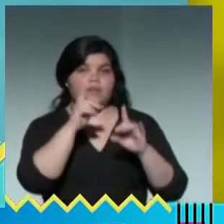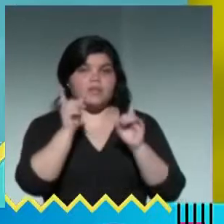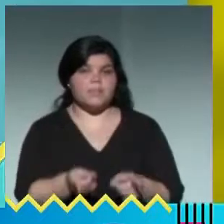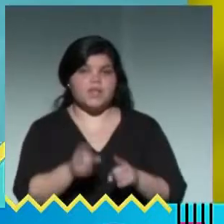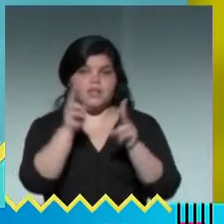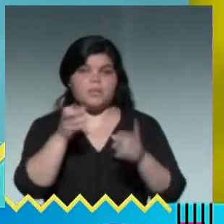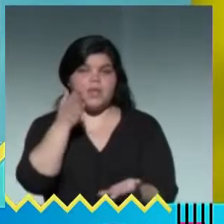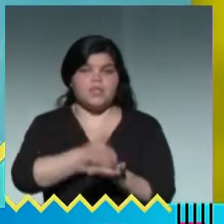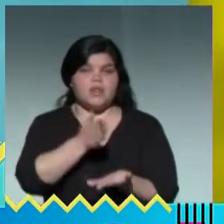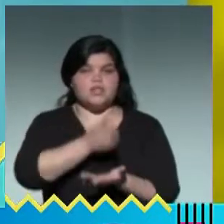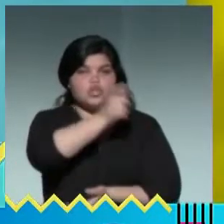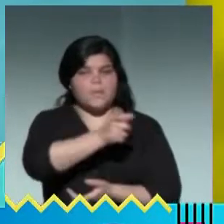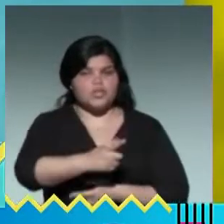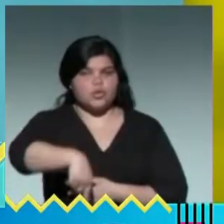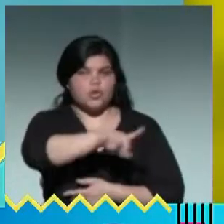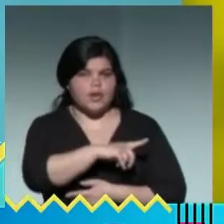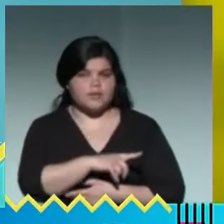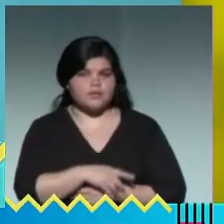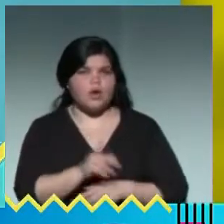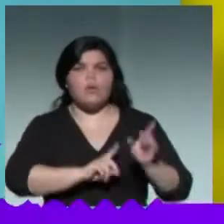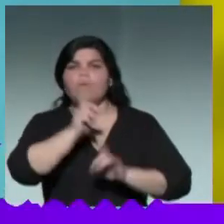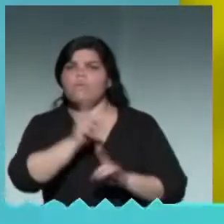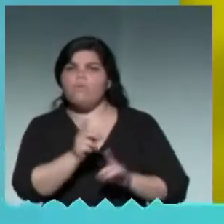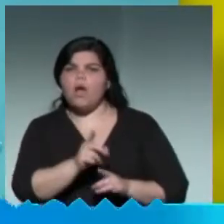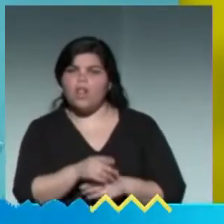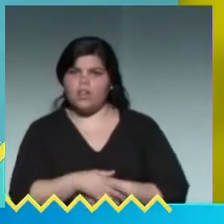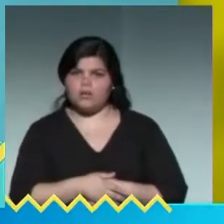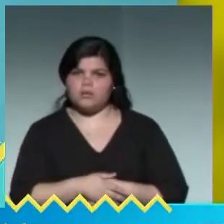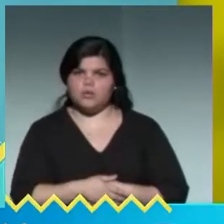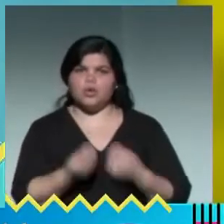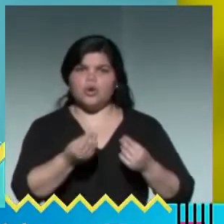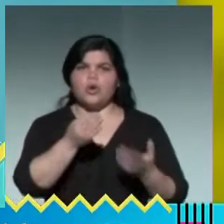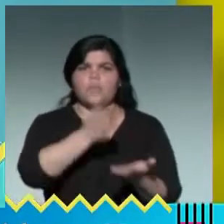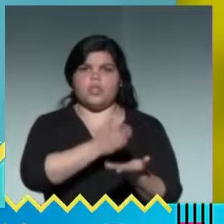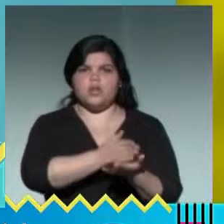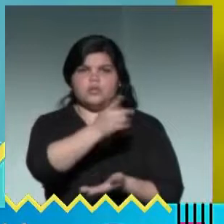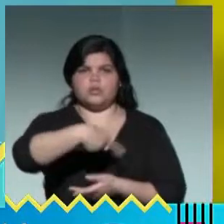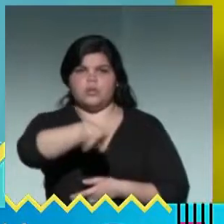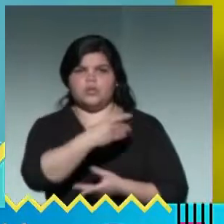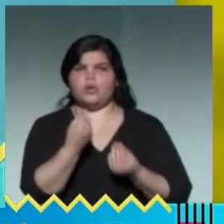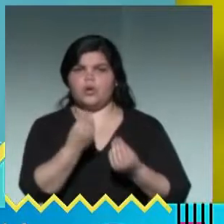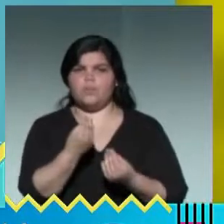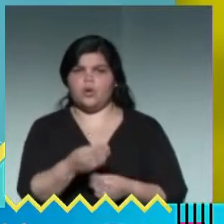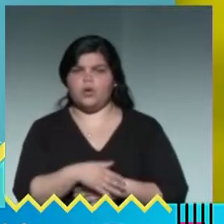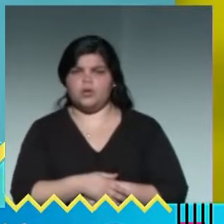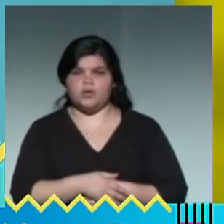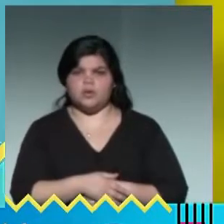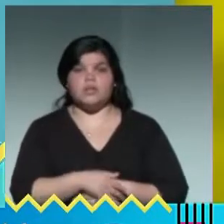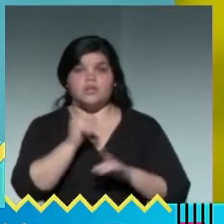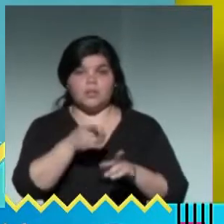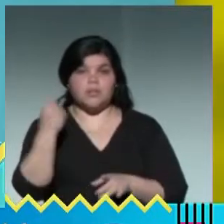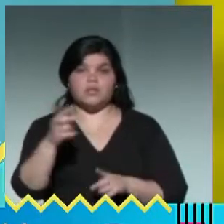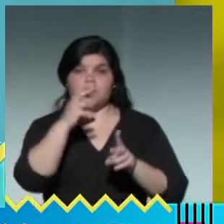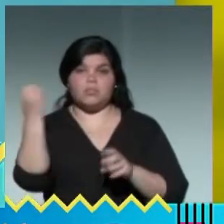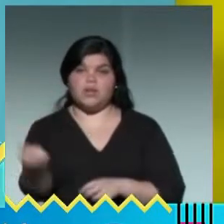que ver con derechos de los usuarios, ¿no? Ahí también cómo se va a abordar este derecho de los usuarios y también, por supuesto, un tema muy importante que tiene que